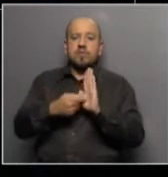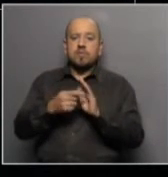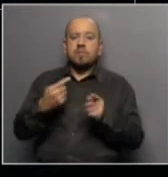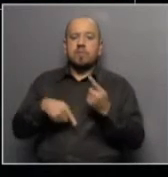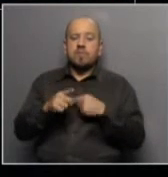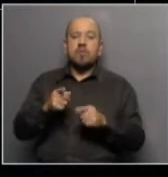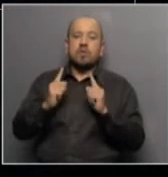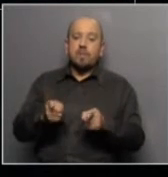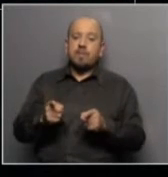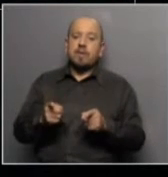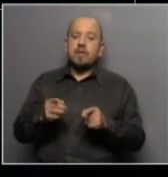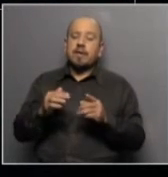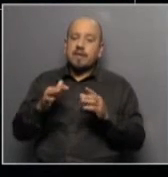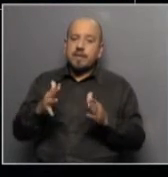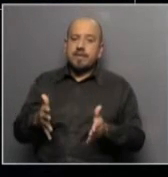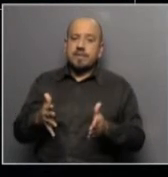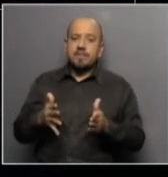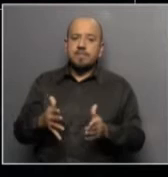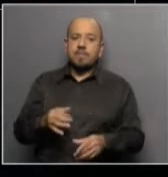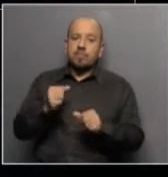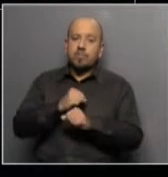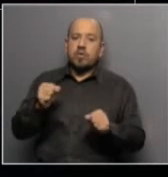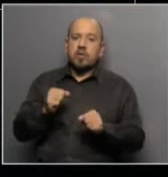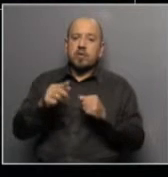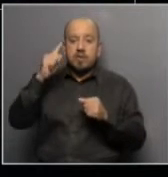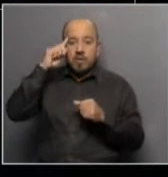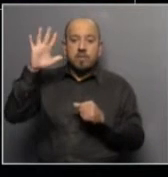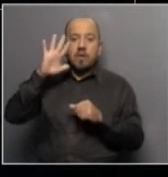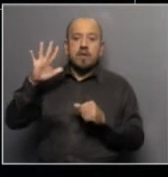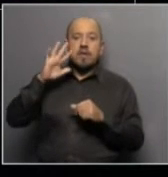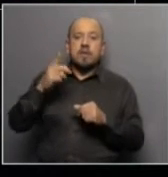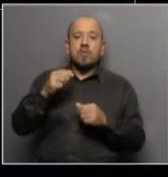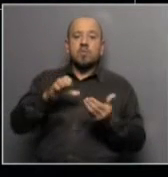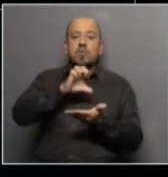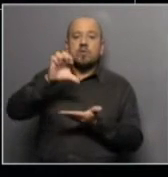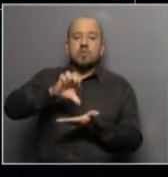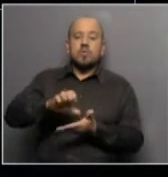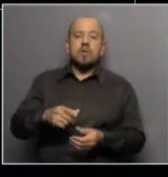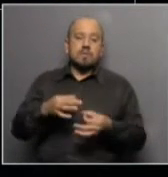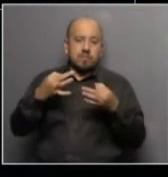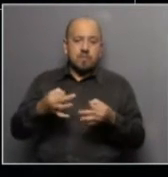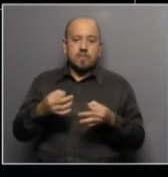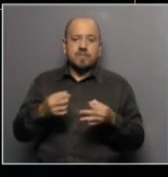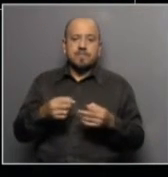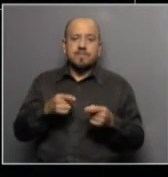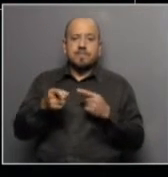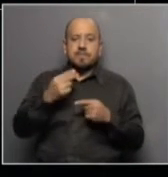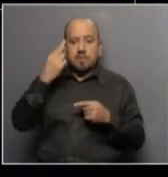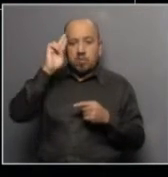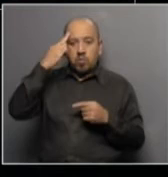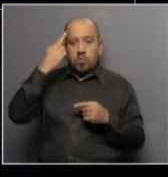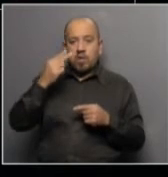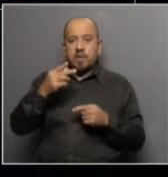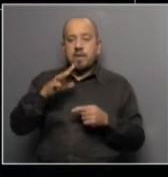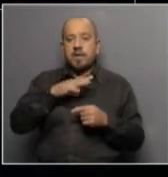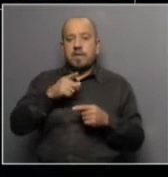también un marco para poder imaginar una ciudad deseada, ¿no? En el caso de Uruguay lo que